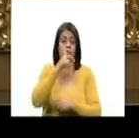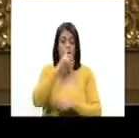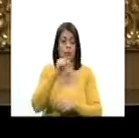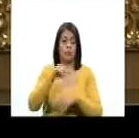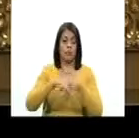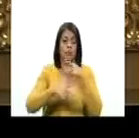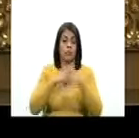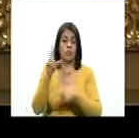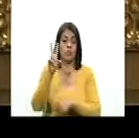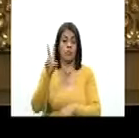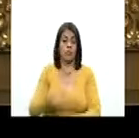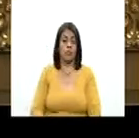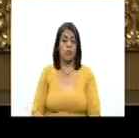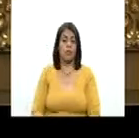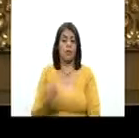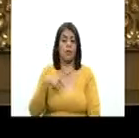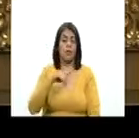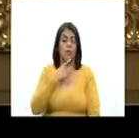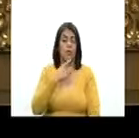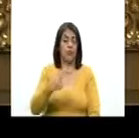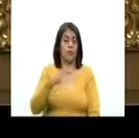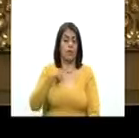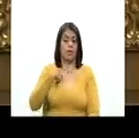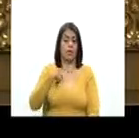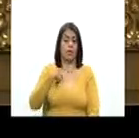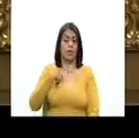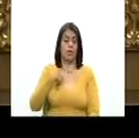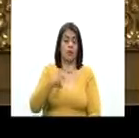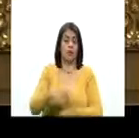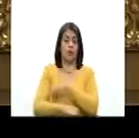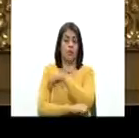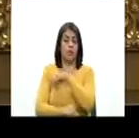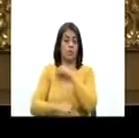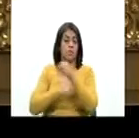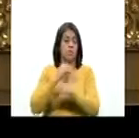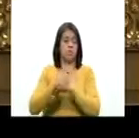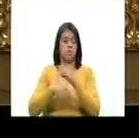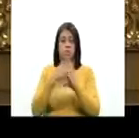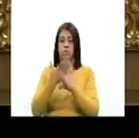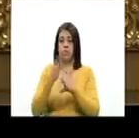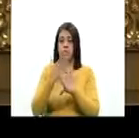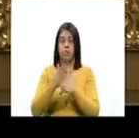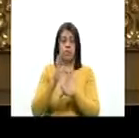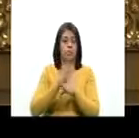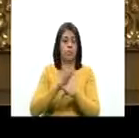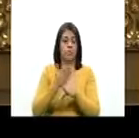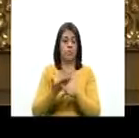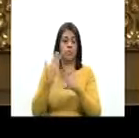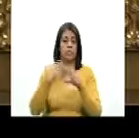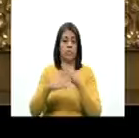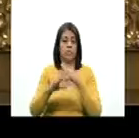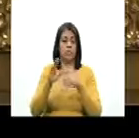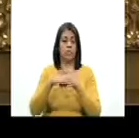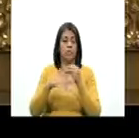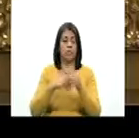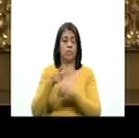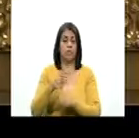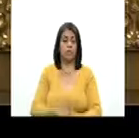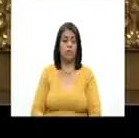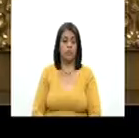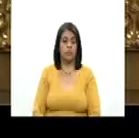verdad de Venezuela. Ahí me di cuenta que la meritocracia a ellos no les importa. Solamente imponer un mensaje fascista.